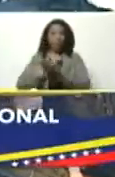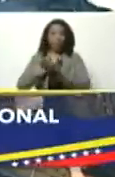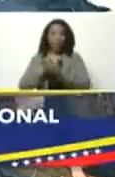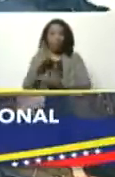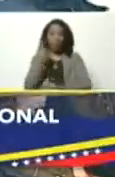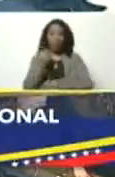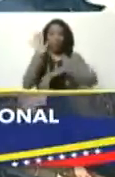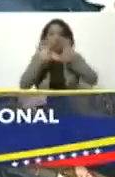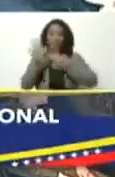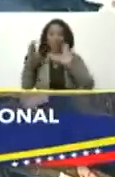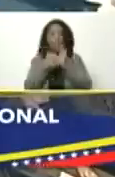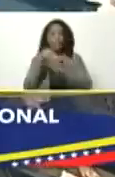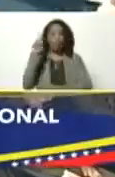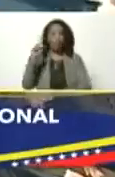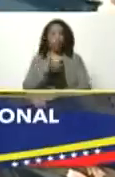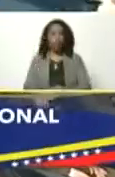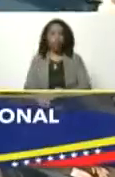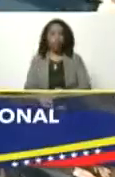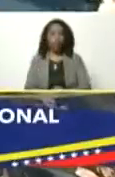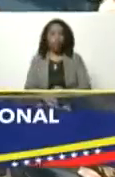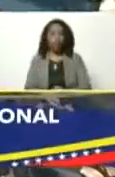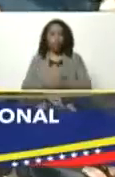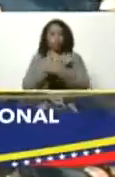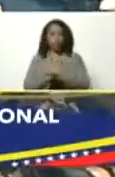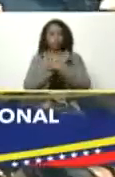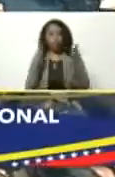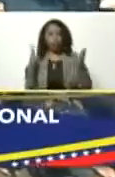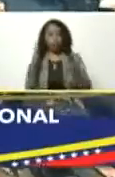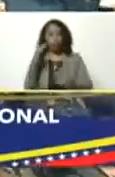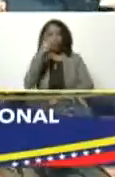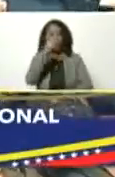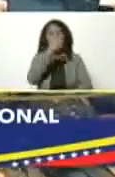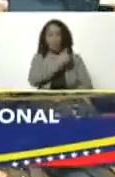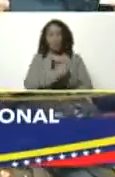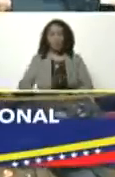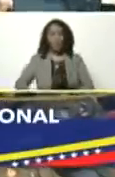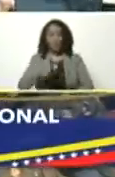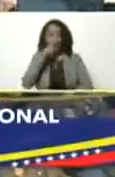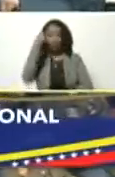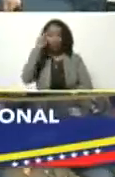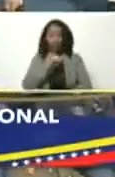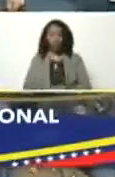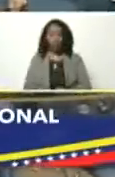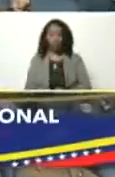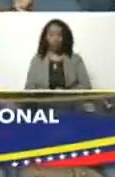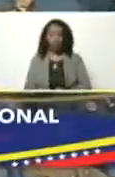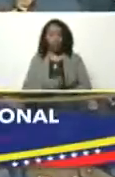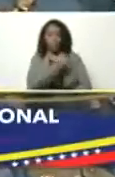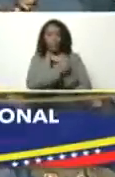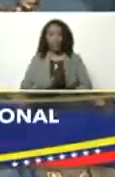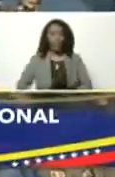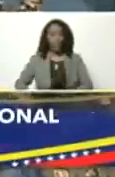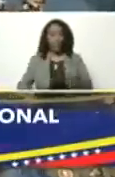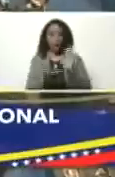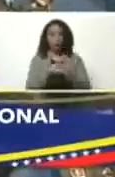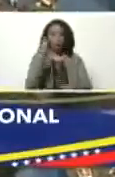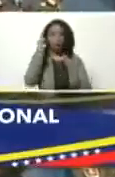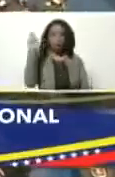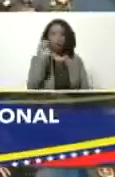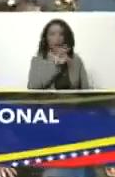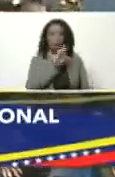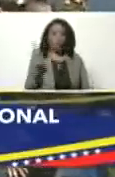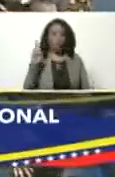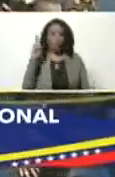número 15.001. Por disposición del ciudadano Nicolás Maduro Moros, presidente constitucional de la